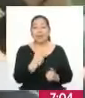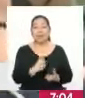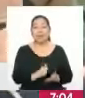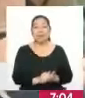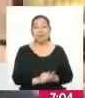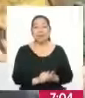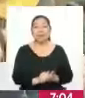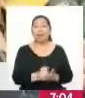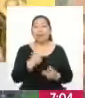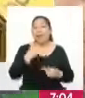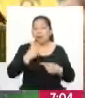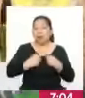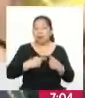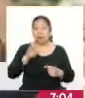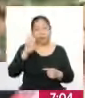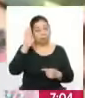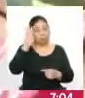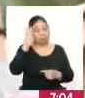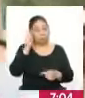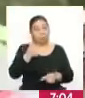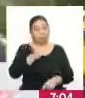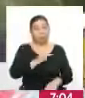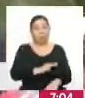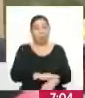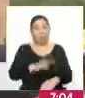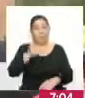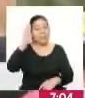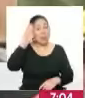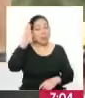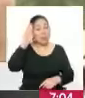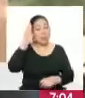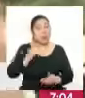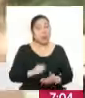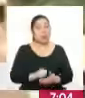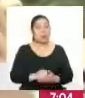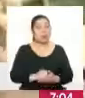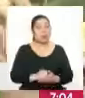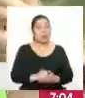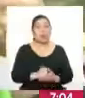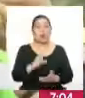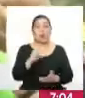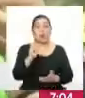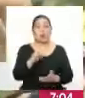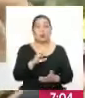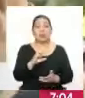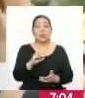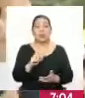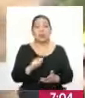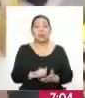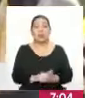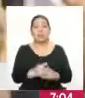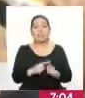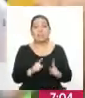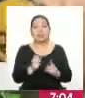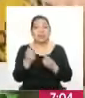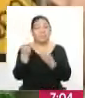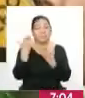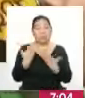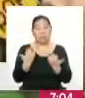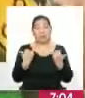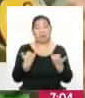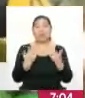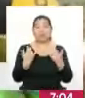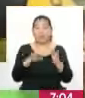está brindando entonces el general de la policía, Manuel Lozada. Repetimos la información,